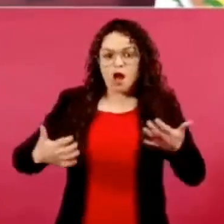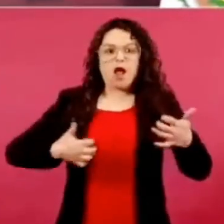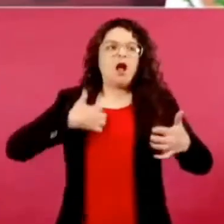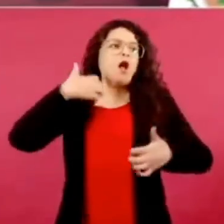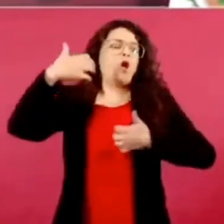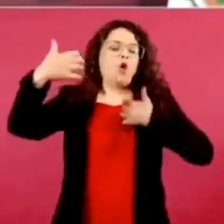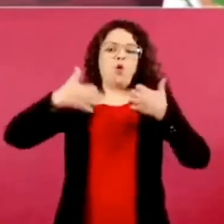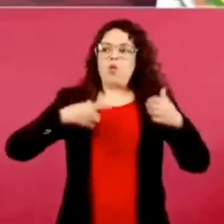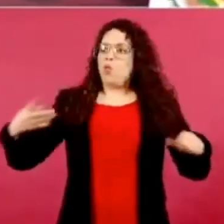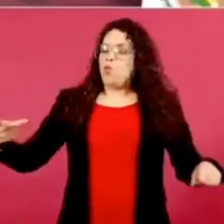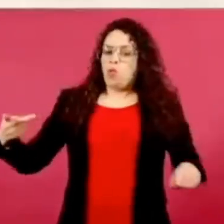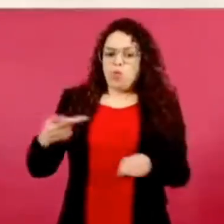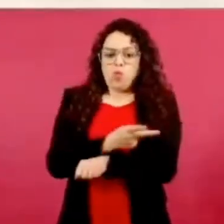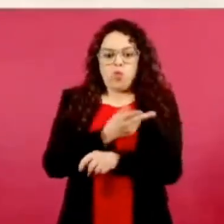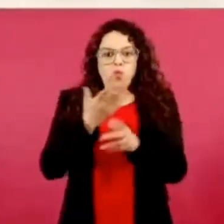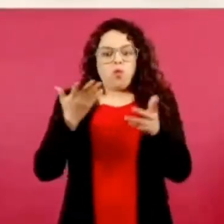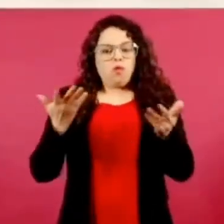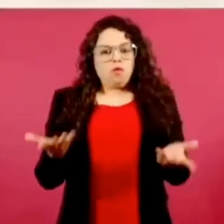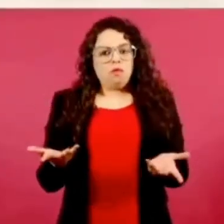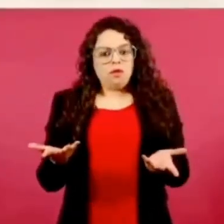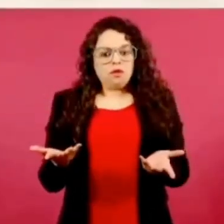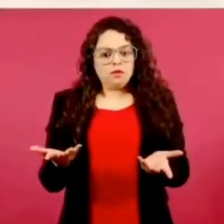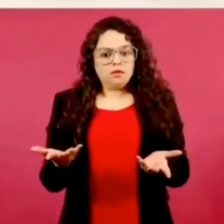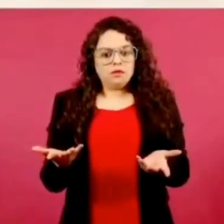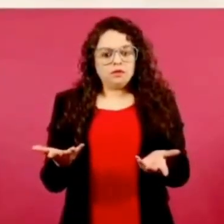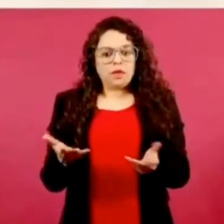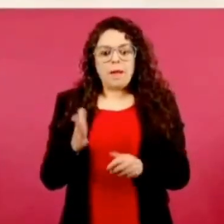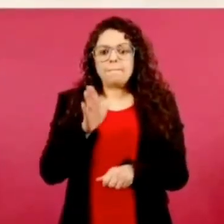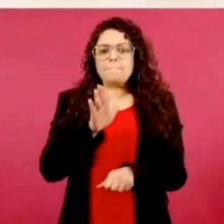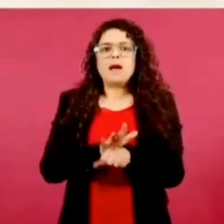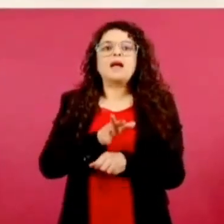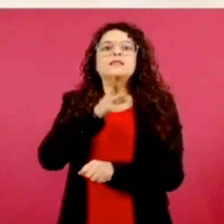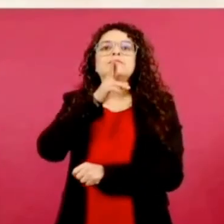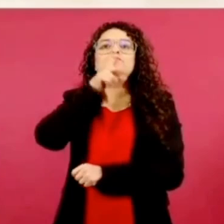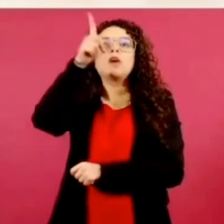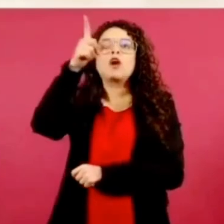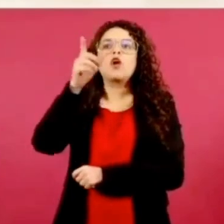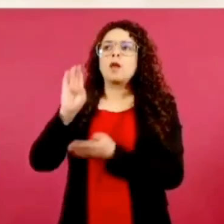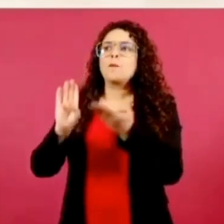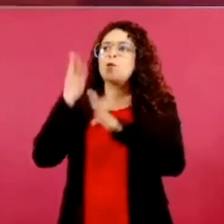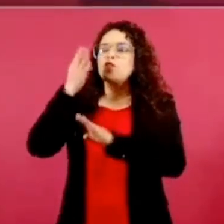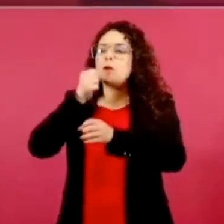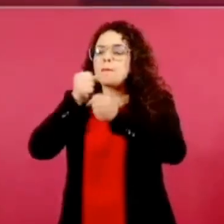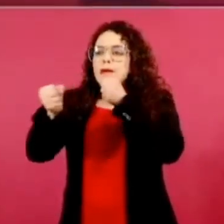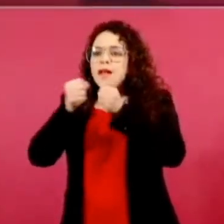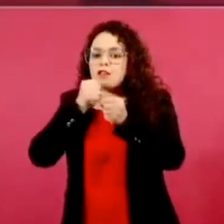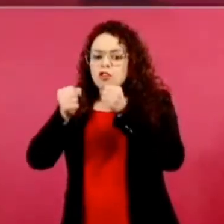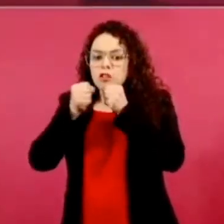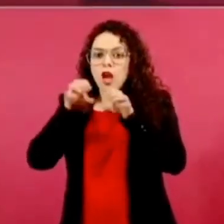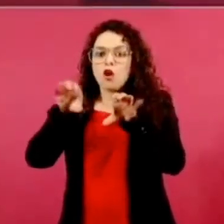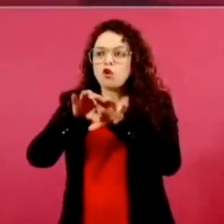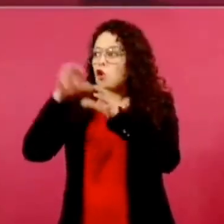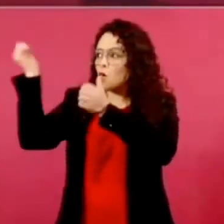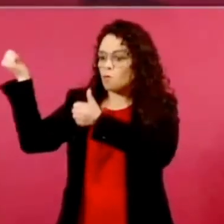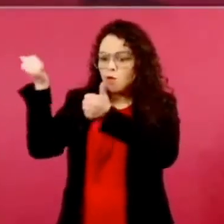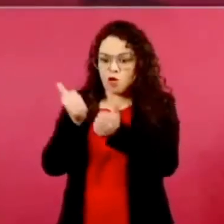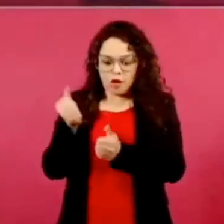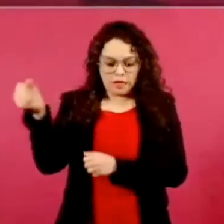mejor periodista del mundo, ¿no? A que elabore